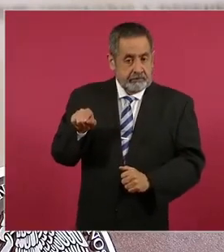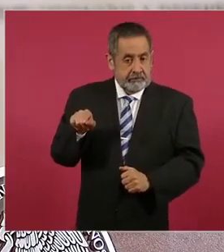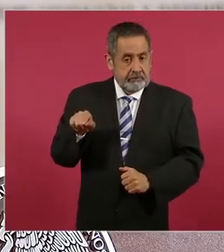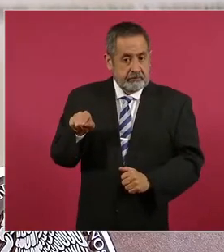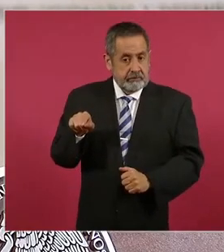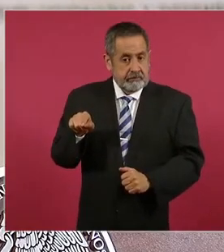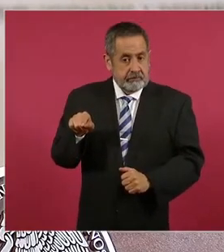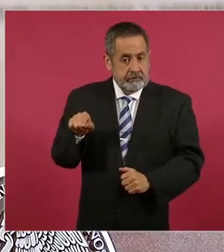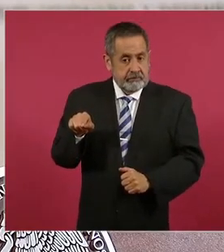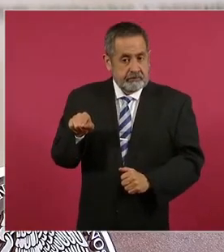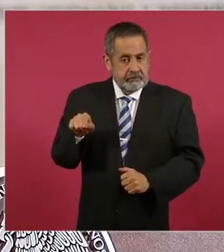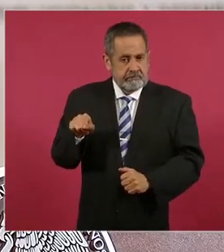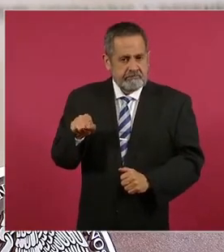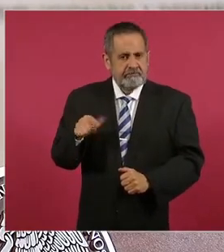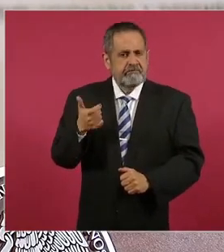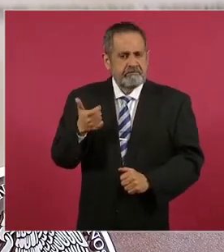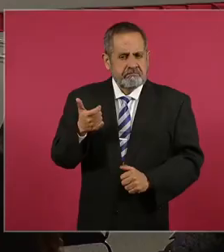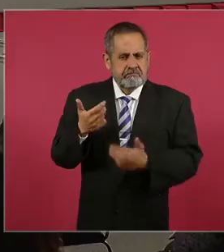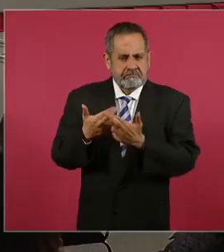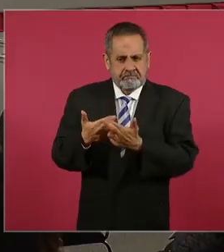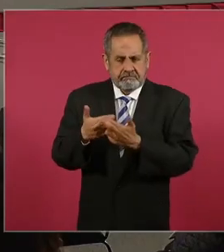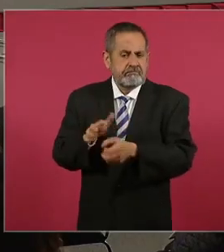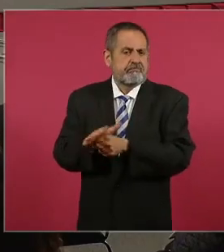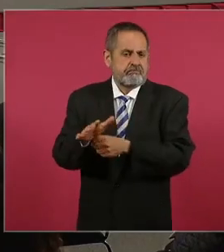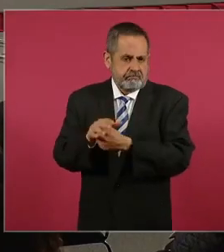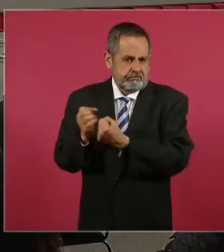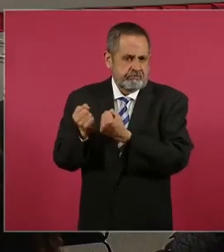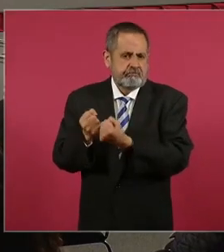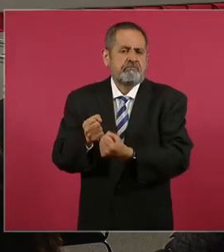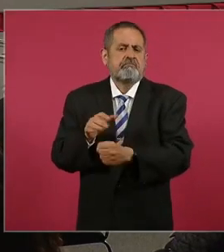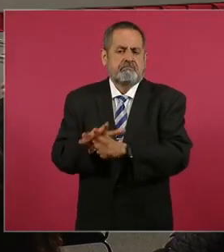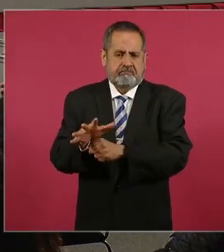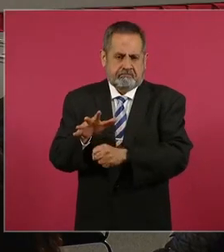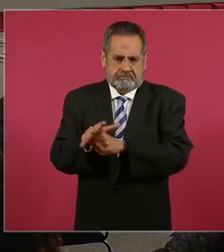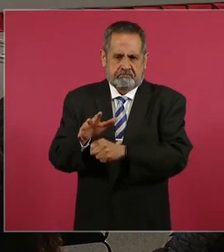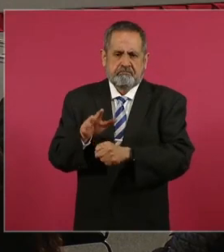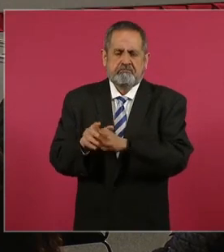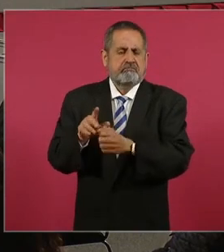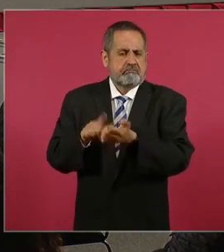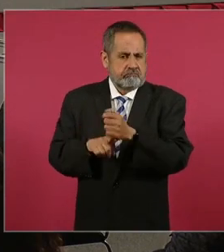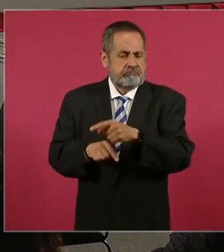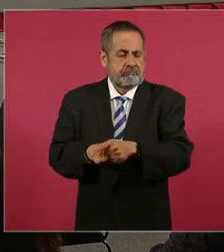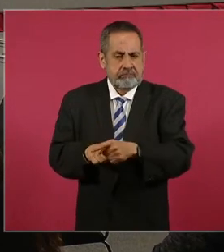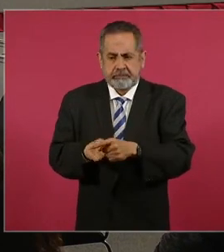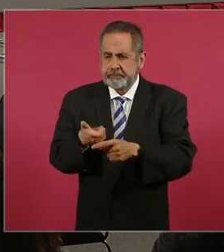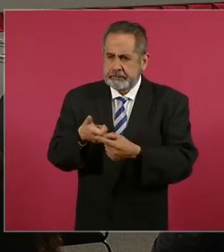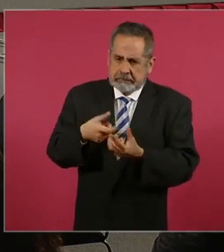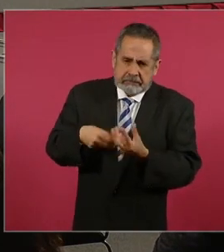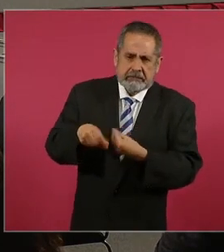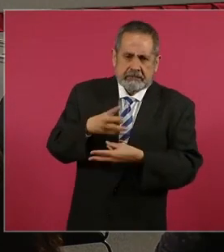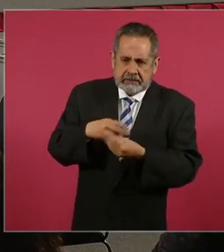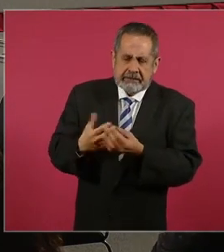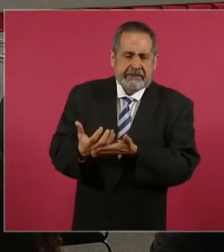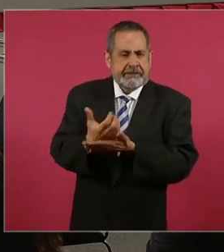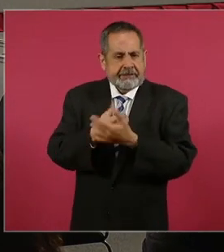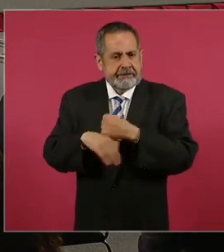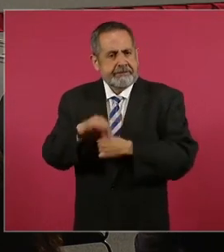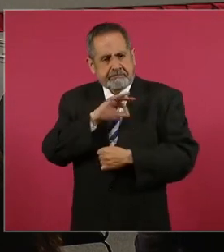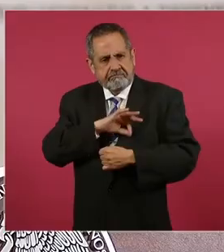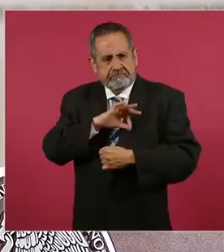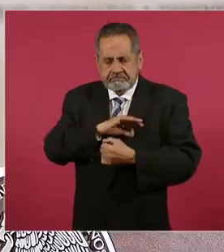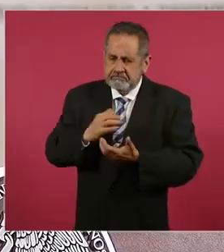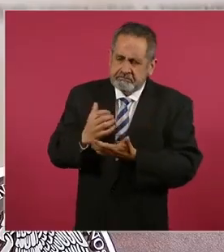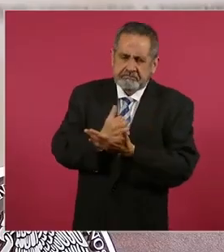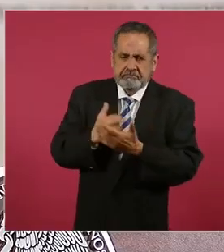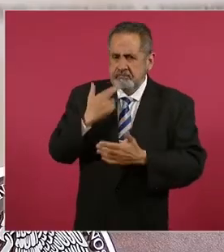es financieramente más fuerte que nunca. Tiene mayores ingresos propios comparada